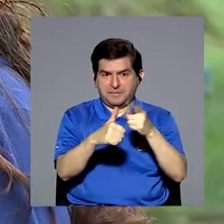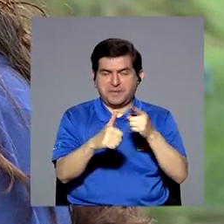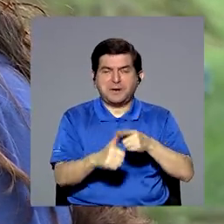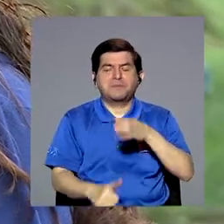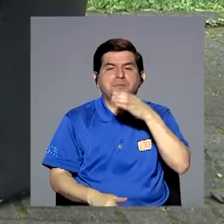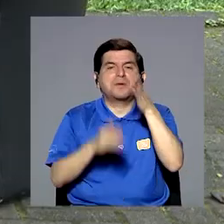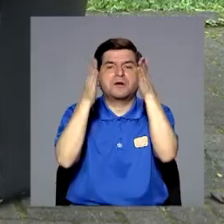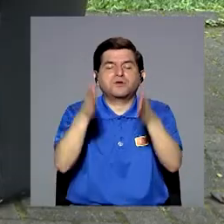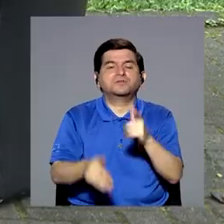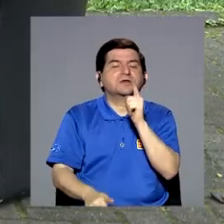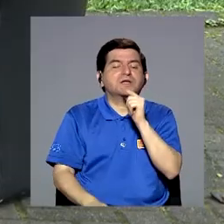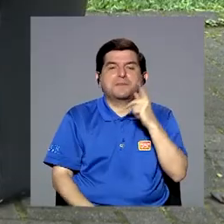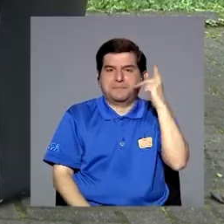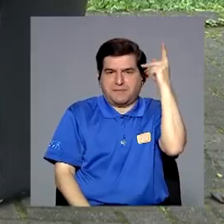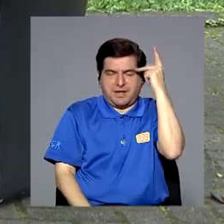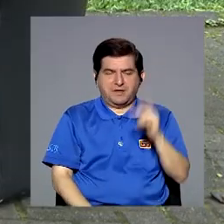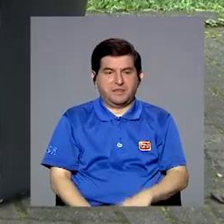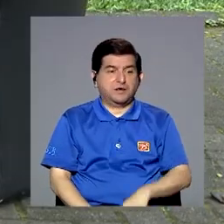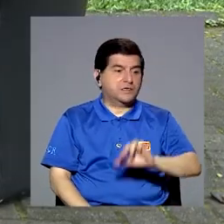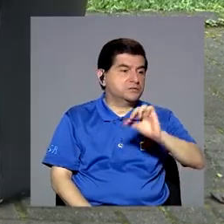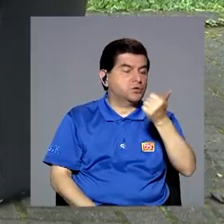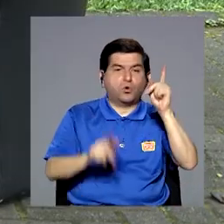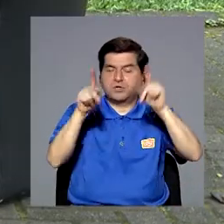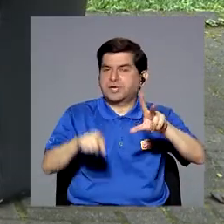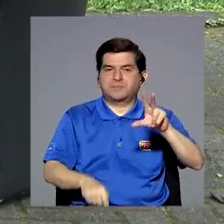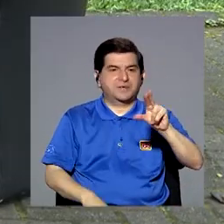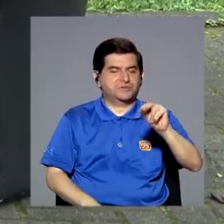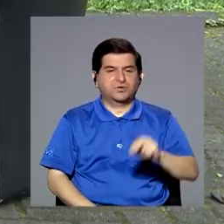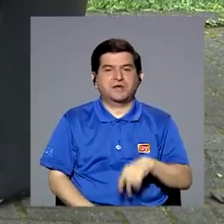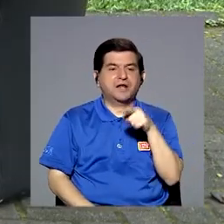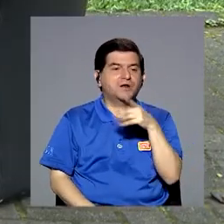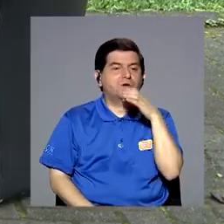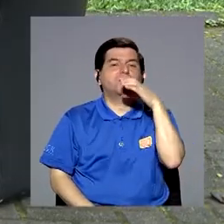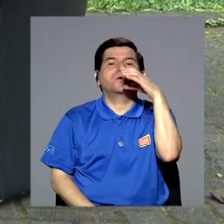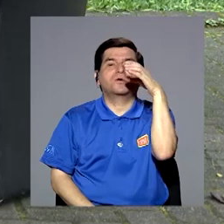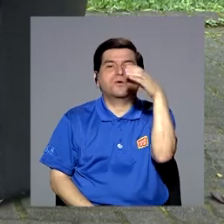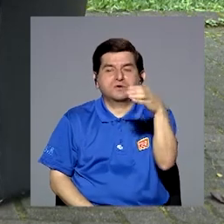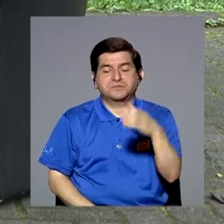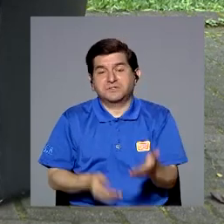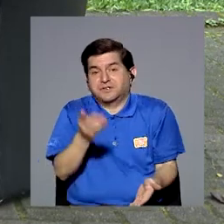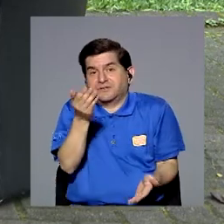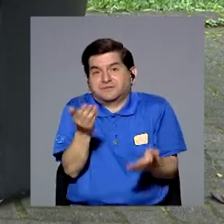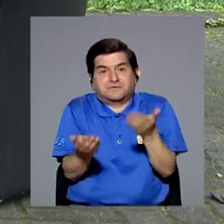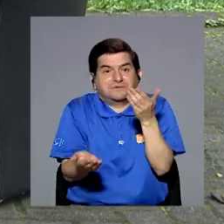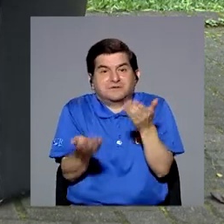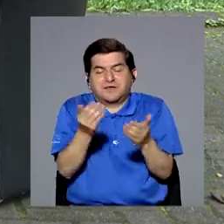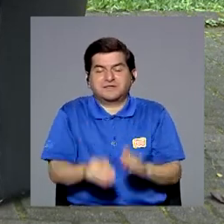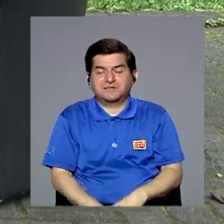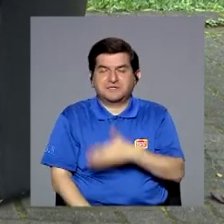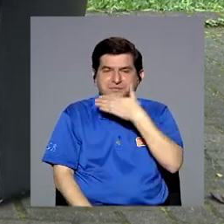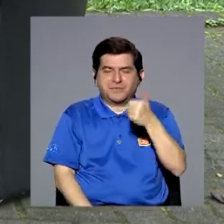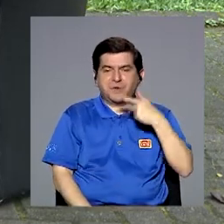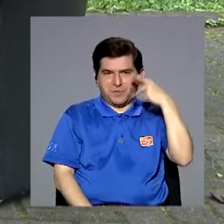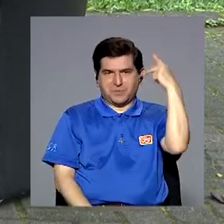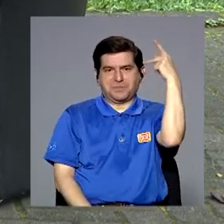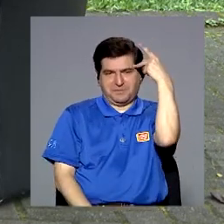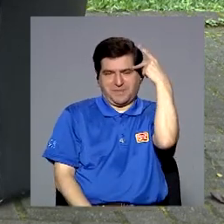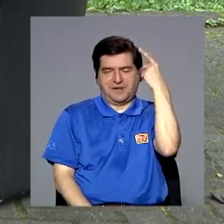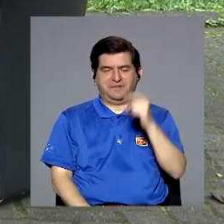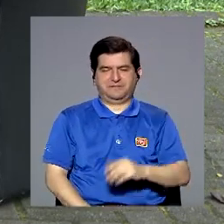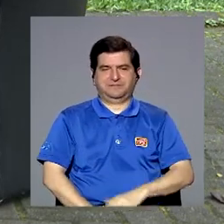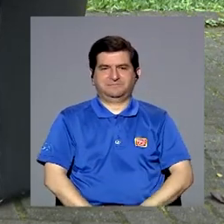consejeros. Que no encuentren en otra persona ese consejo, que ¿quién más que un padre para